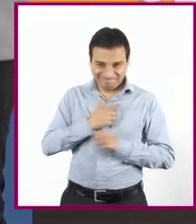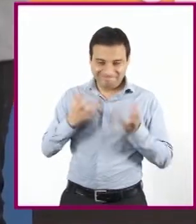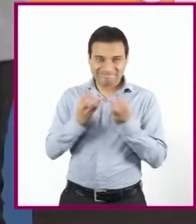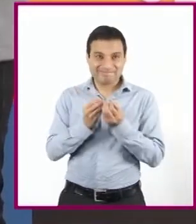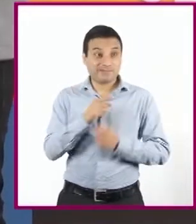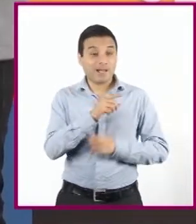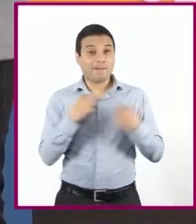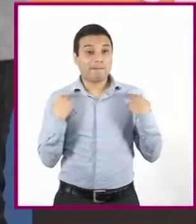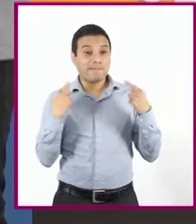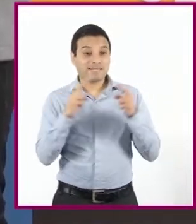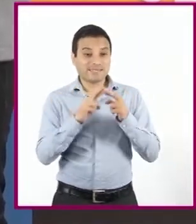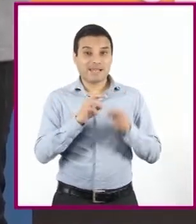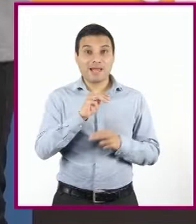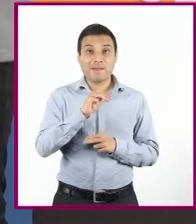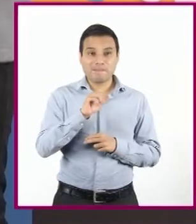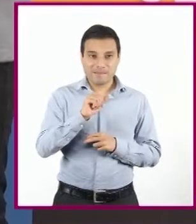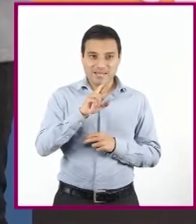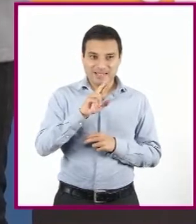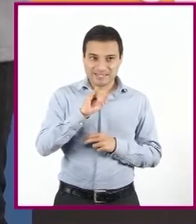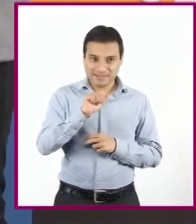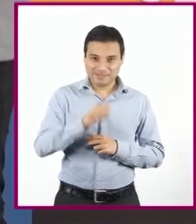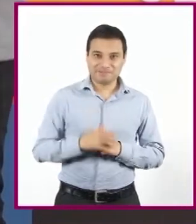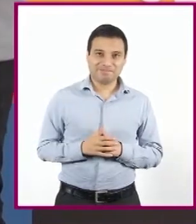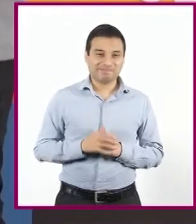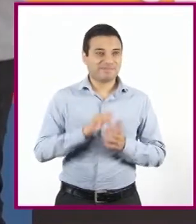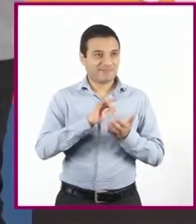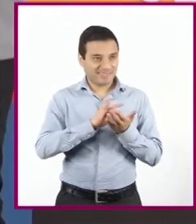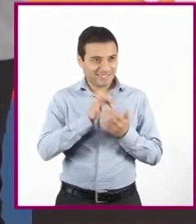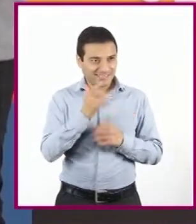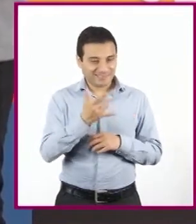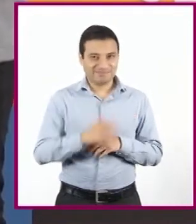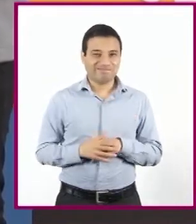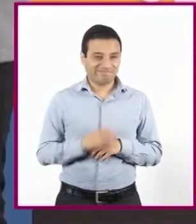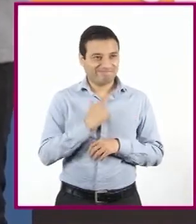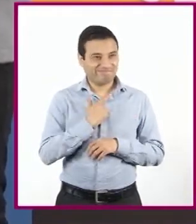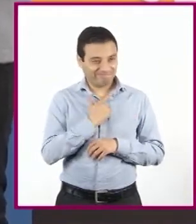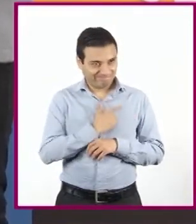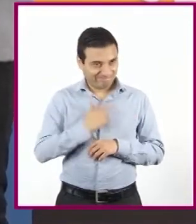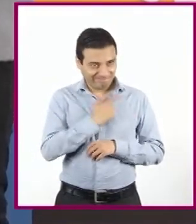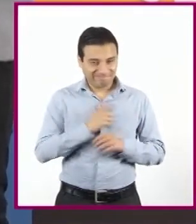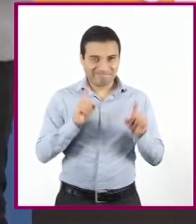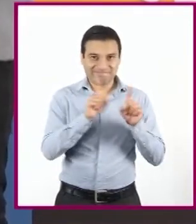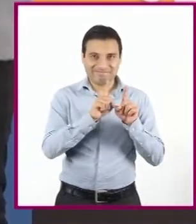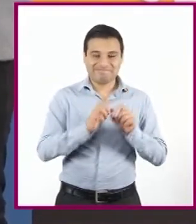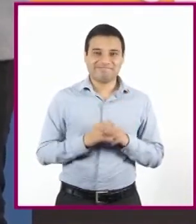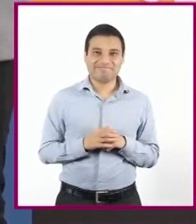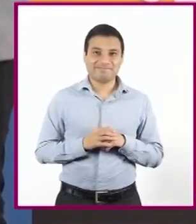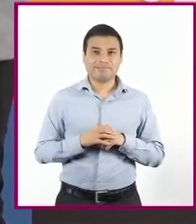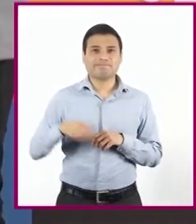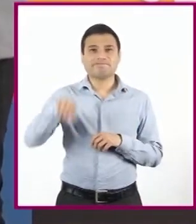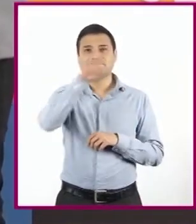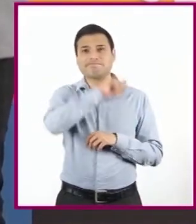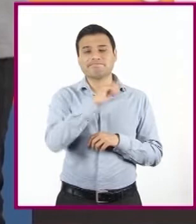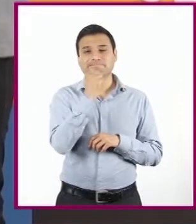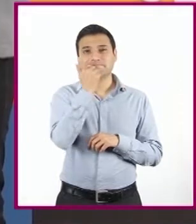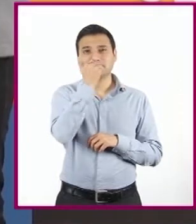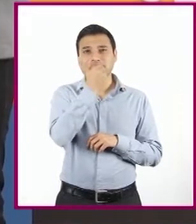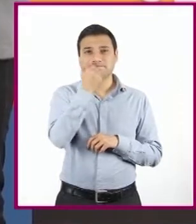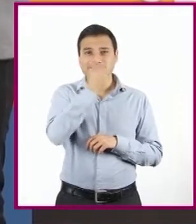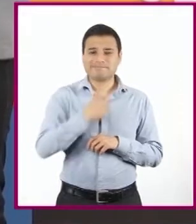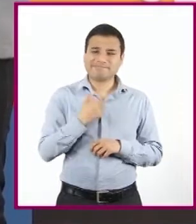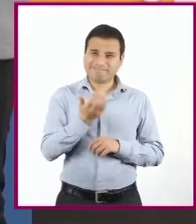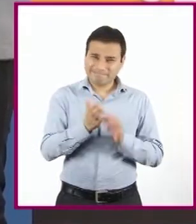la maestra María del Carmen Reyes Alberto. Gracias, maestra. El gusto es mío. A las alumnas y alumnos, les pido